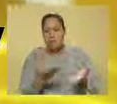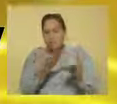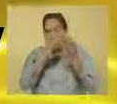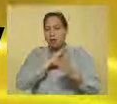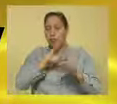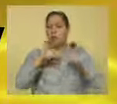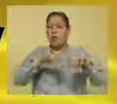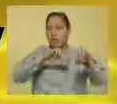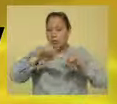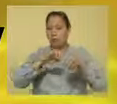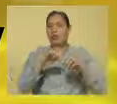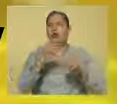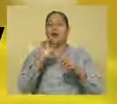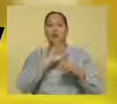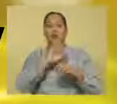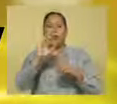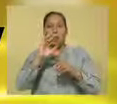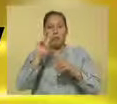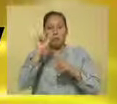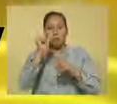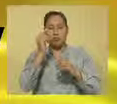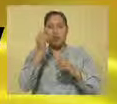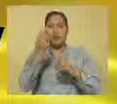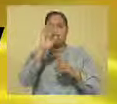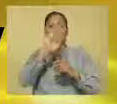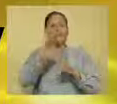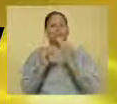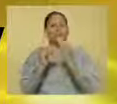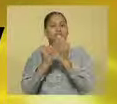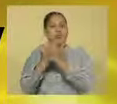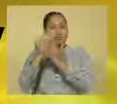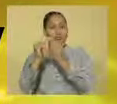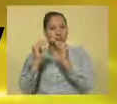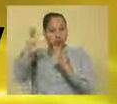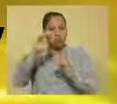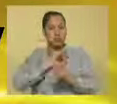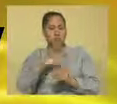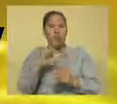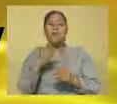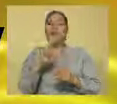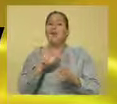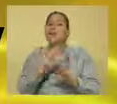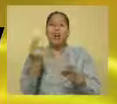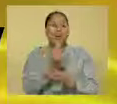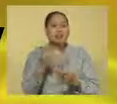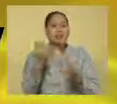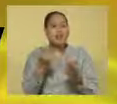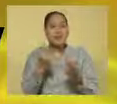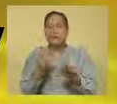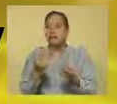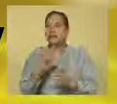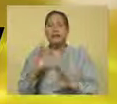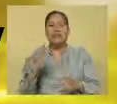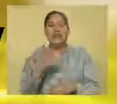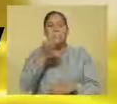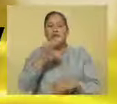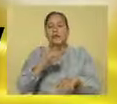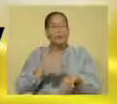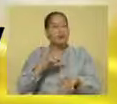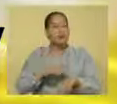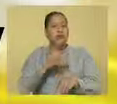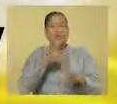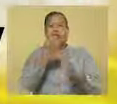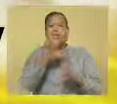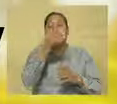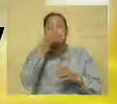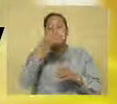del 3%, pero tiene que darse ya, tiene que darse... Claro, porque ya es un tiempo limitado. Ya estamos prácticamente a la mitad